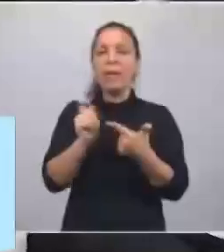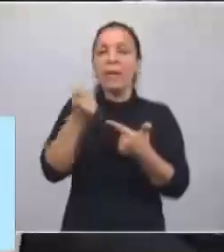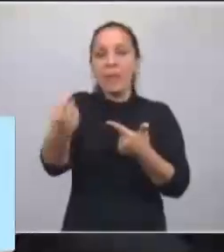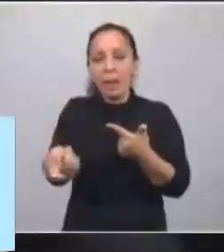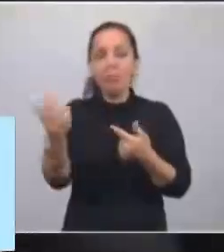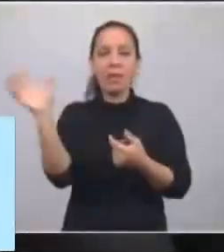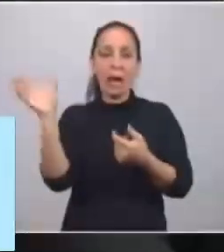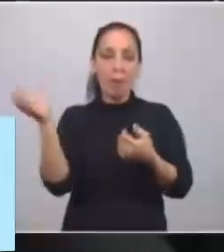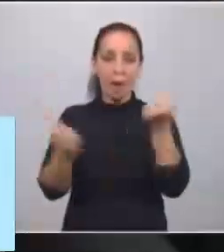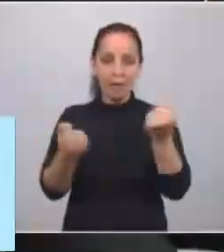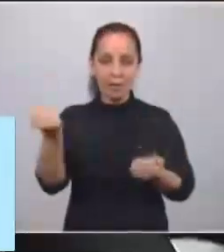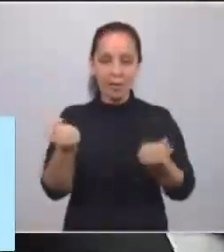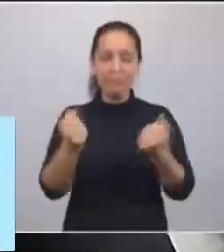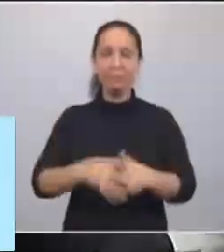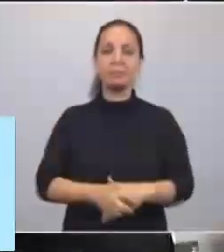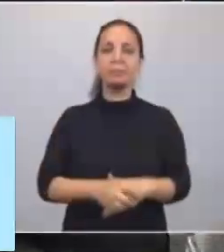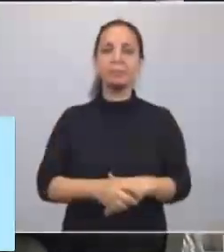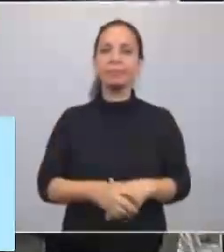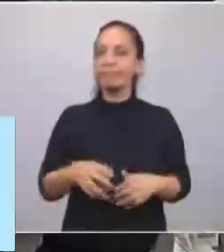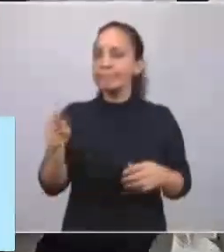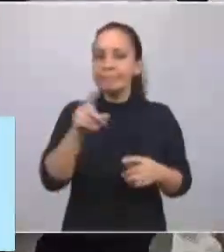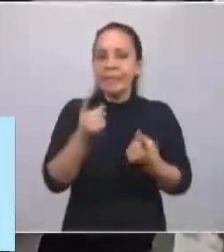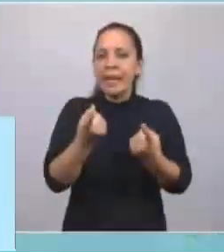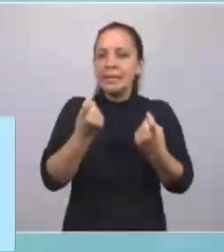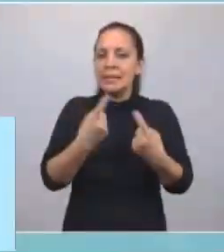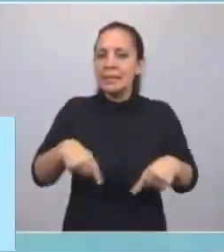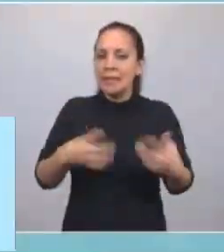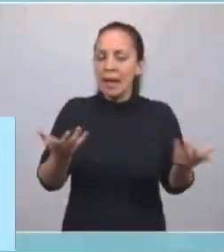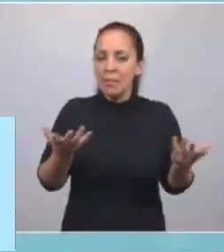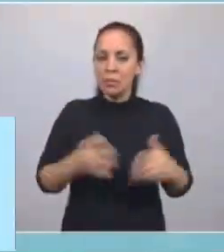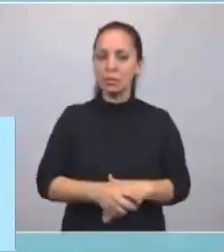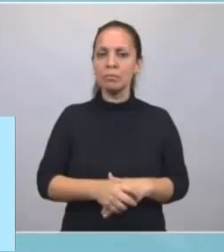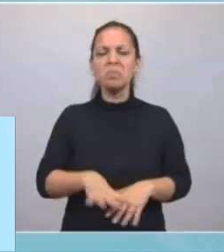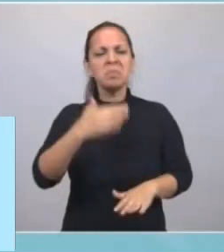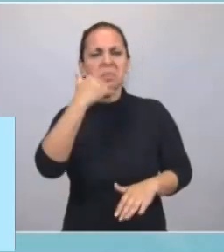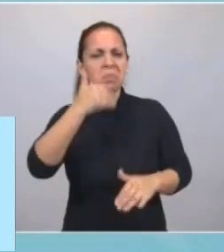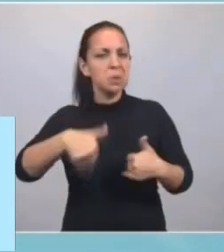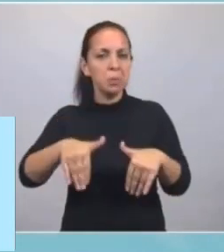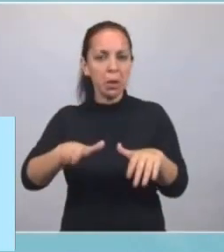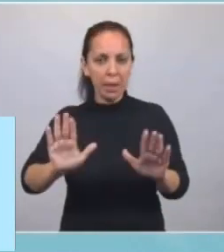ambulancia son necesarias no importa